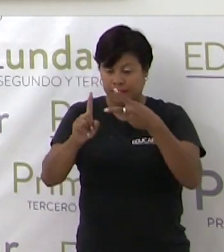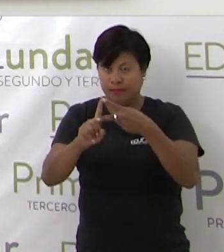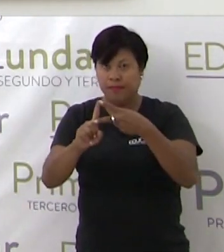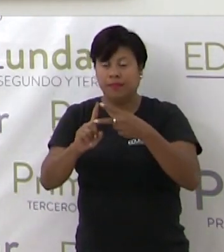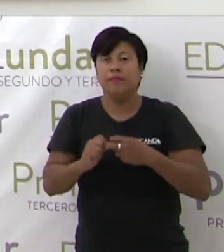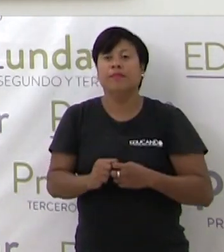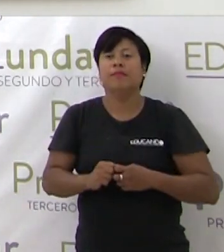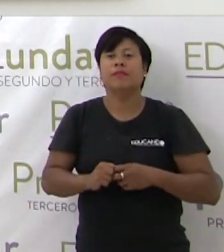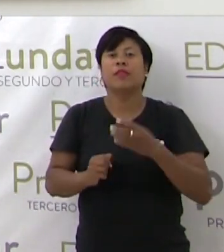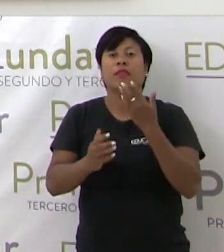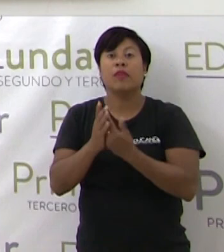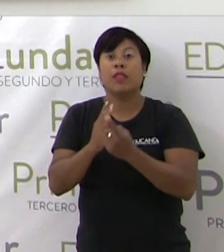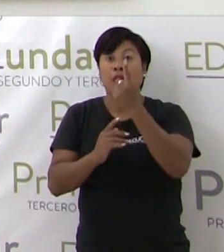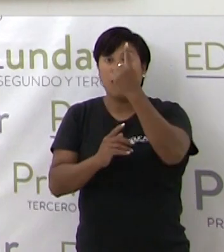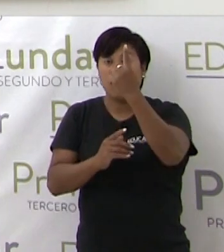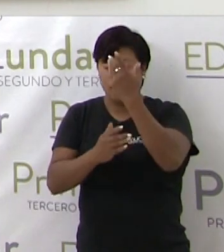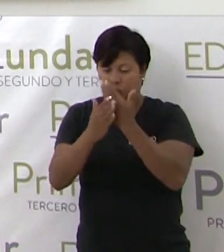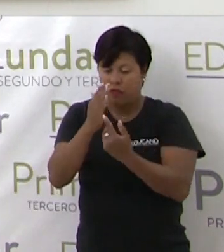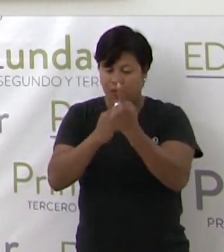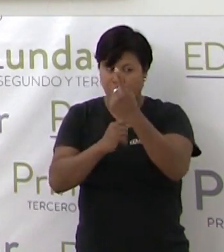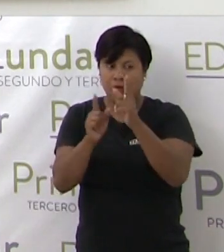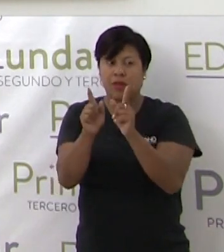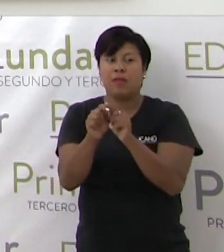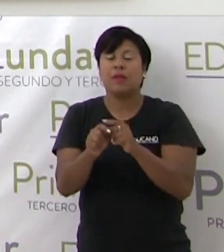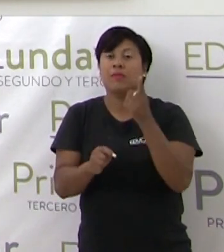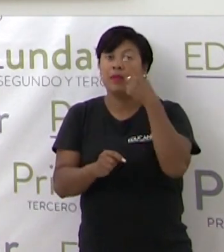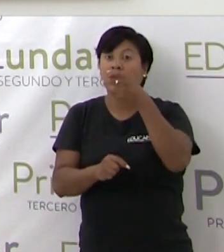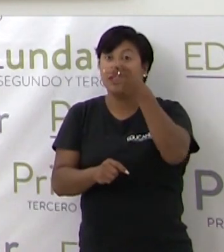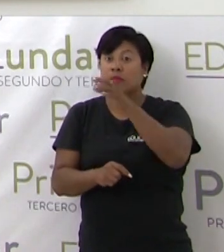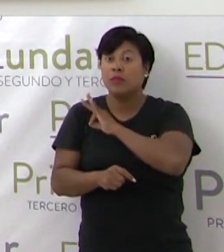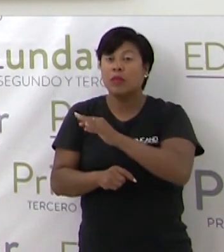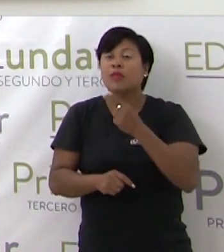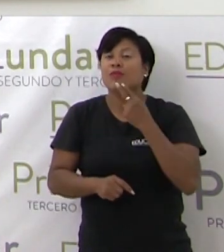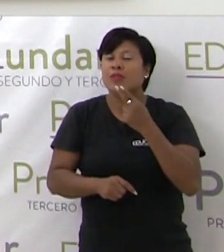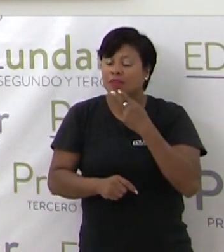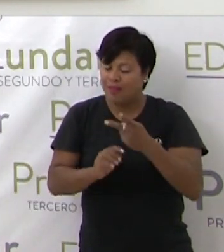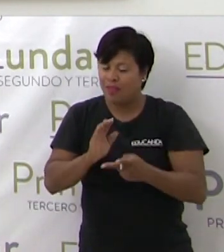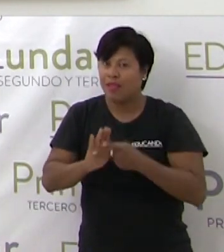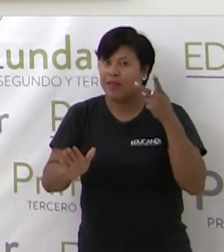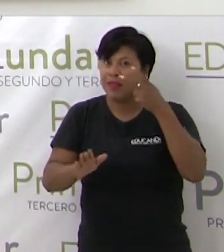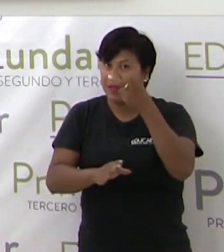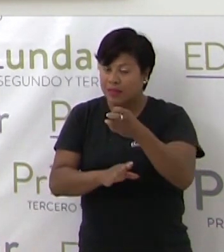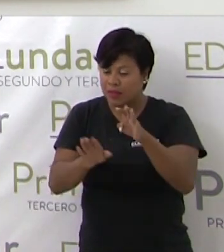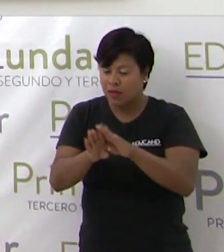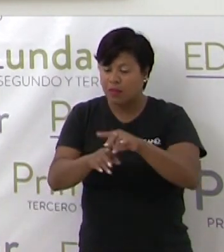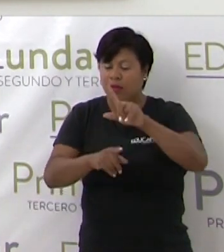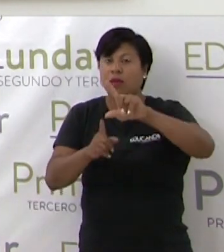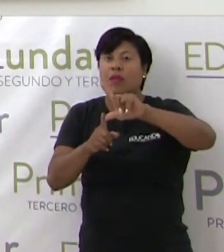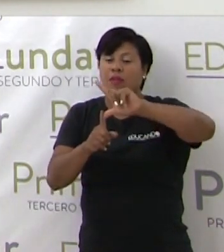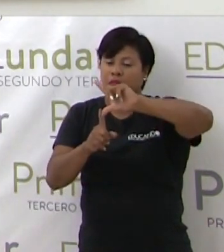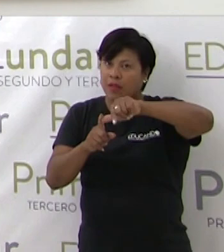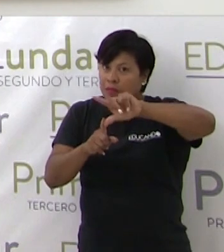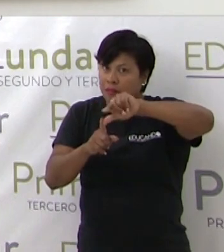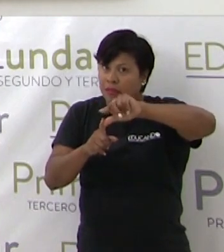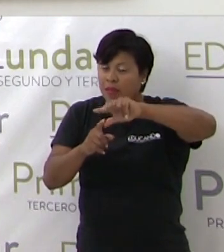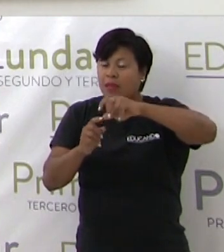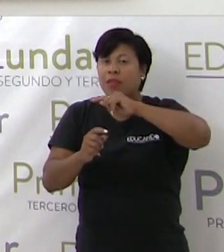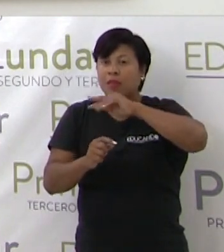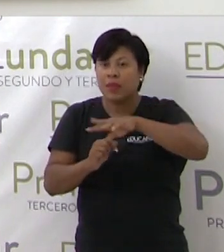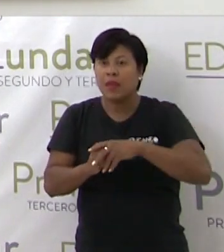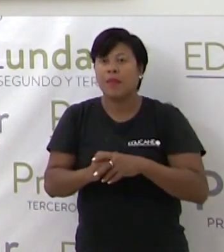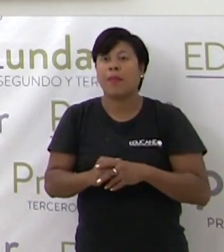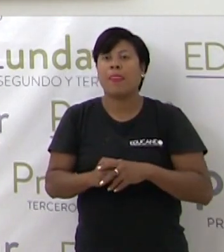nos falta localizar otro nada más. Para ello podemos utilizar nuevamente el transportador y contar otra